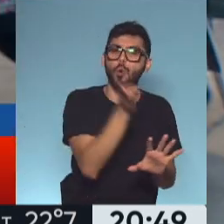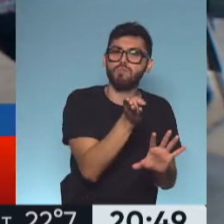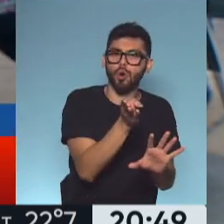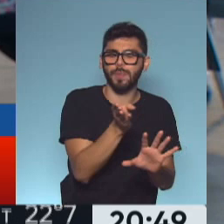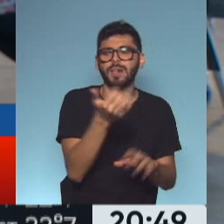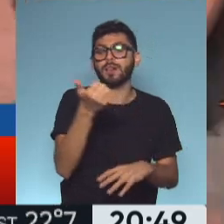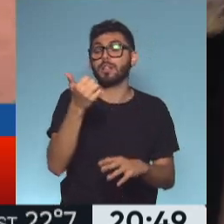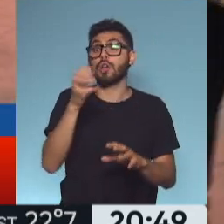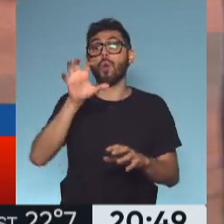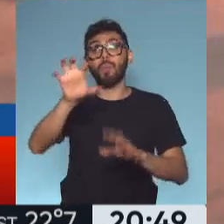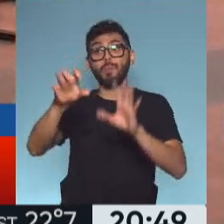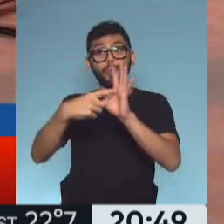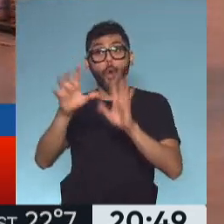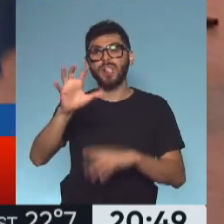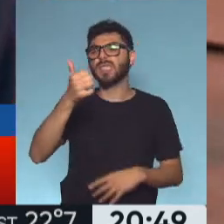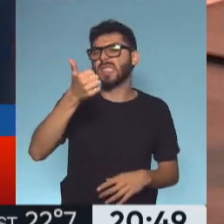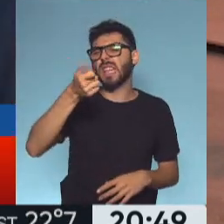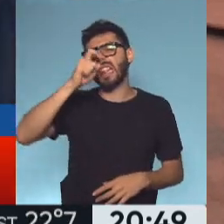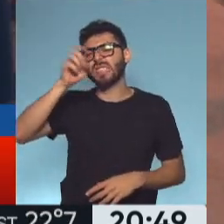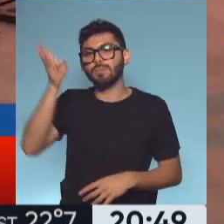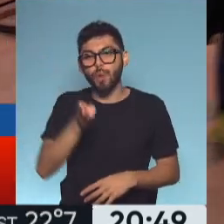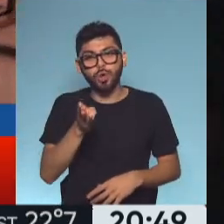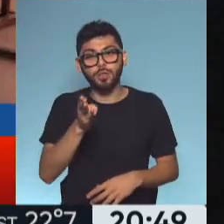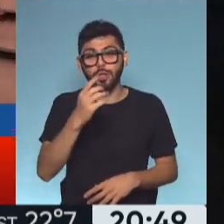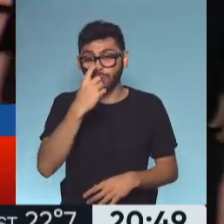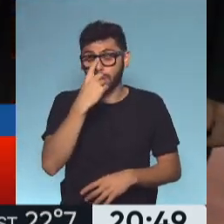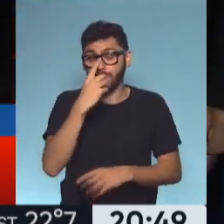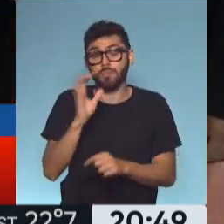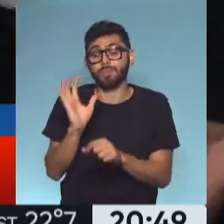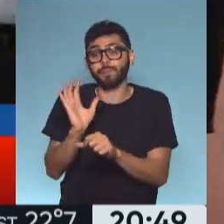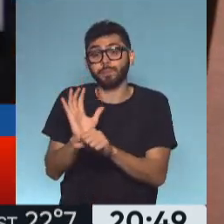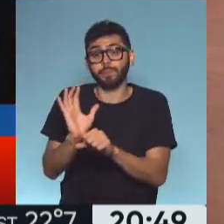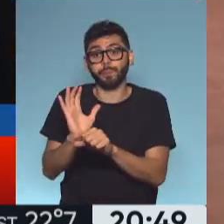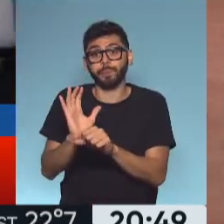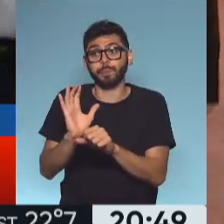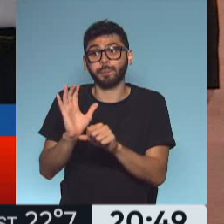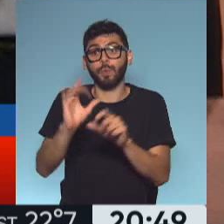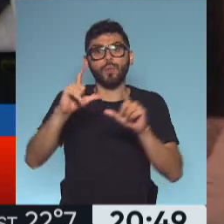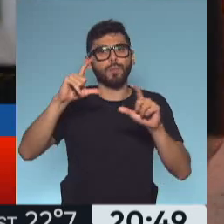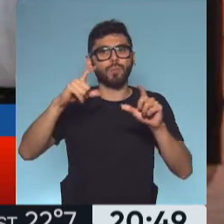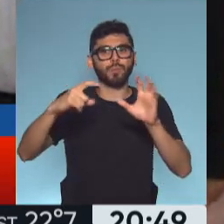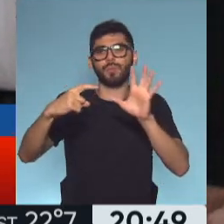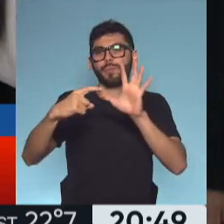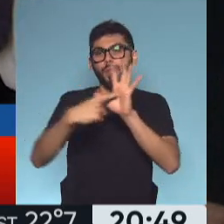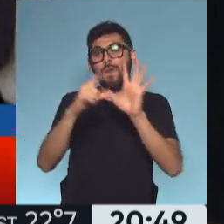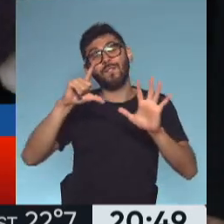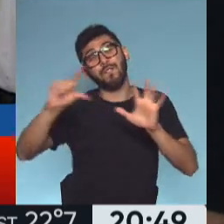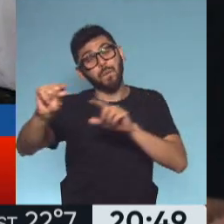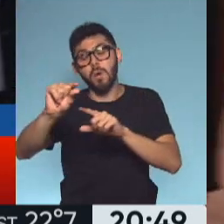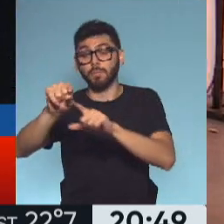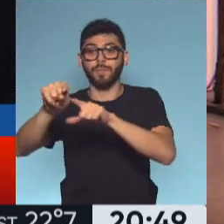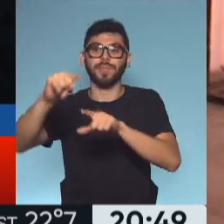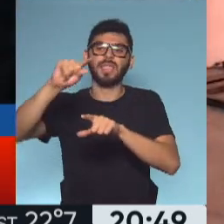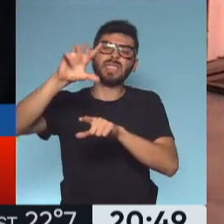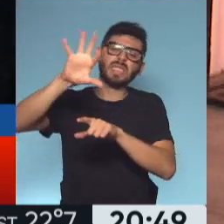67% promedio en toda la provincia de Buenos Aires, 50% de la capacidad en el interior. Respecto a la ciudad de Buenos Aires